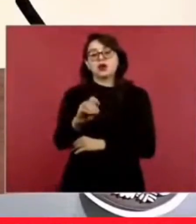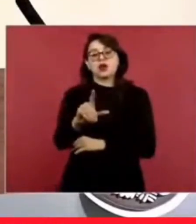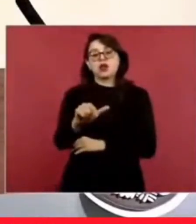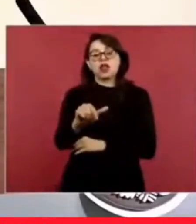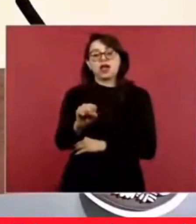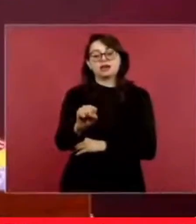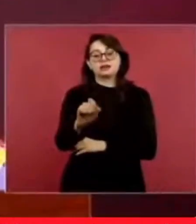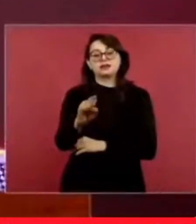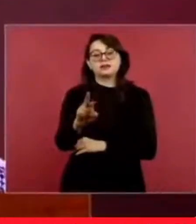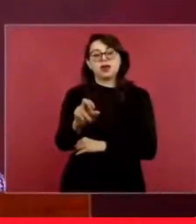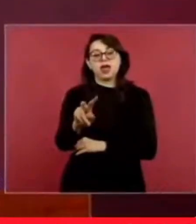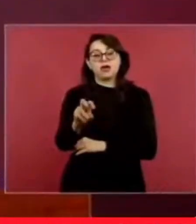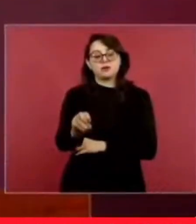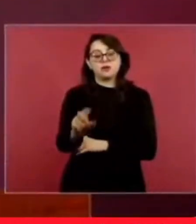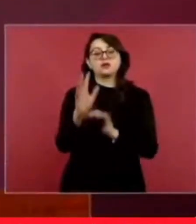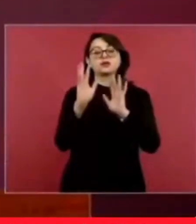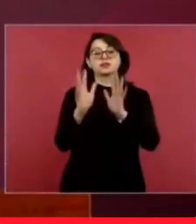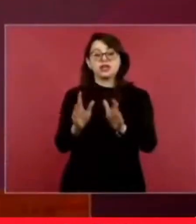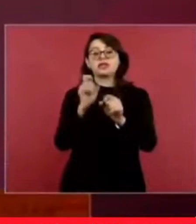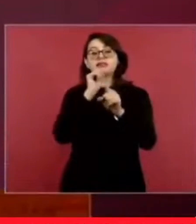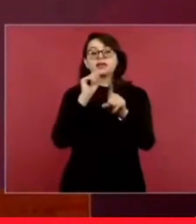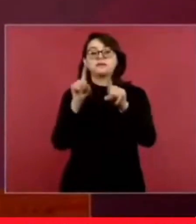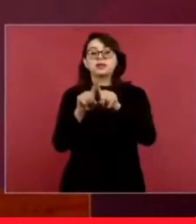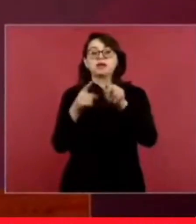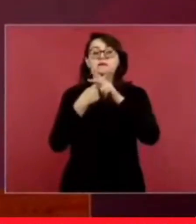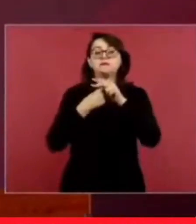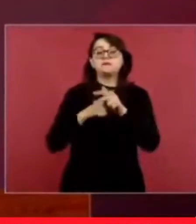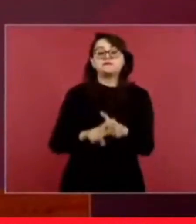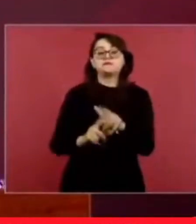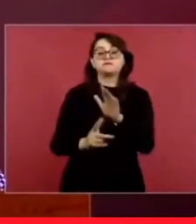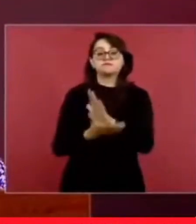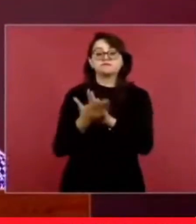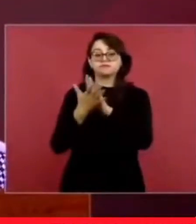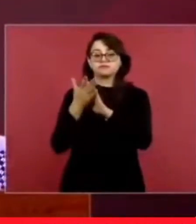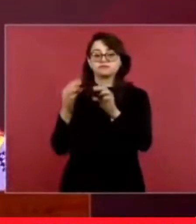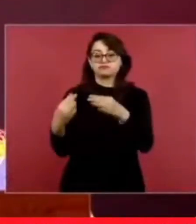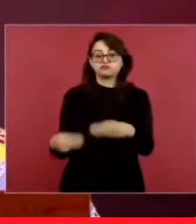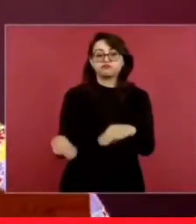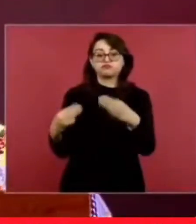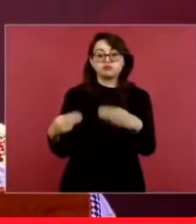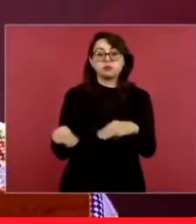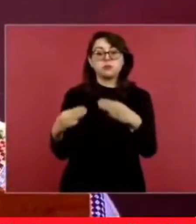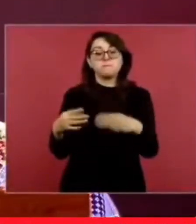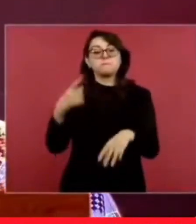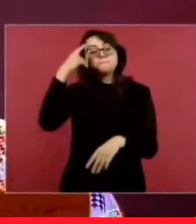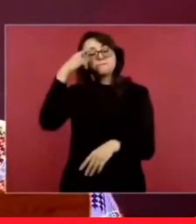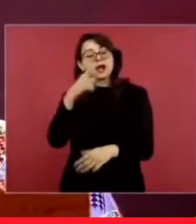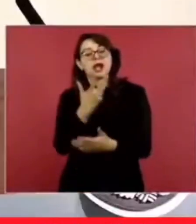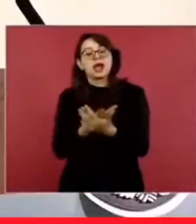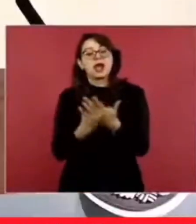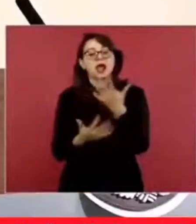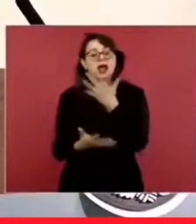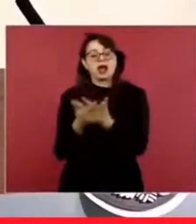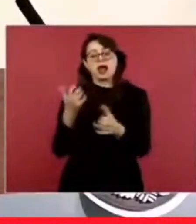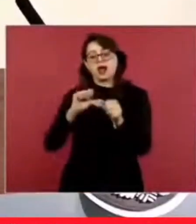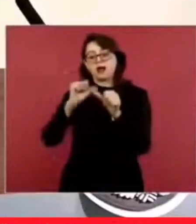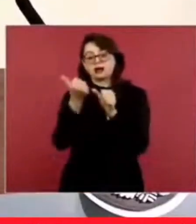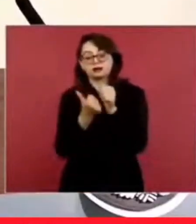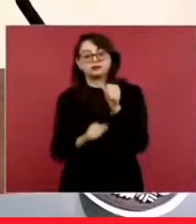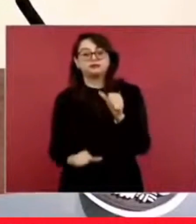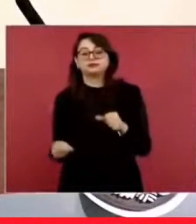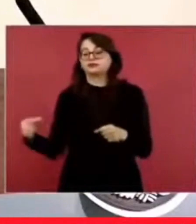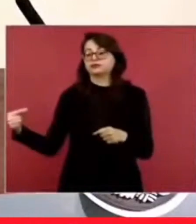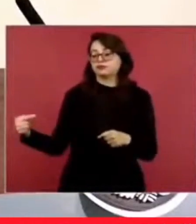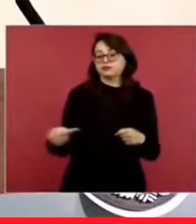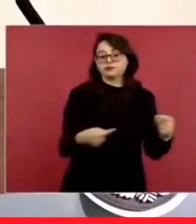habitantes hemos iniciado ya la construcción del mercado del bienestar ahí las bordadoras los artesanos los talladores las y los cañeros